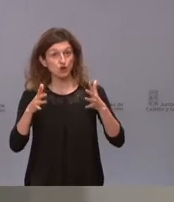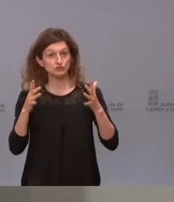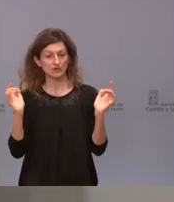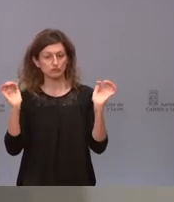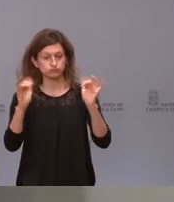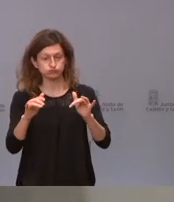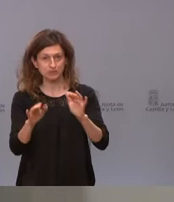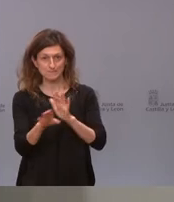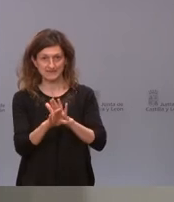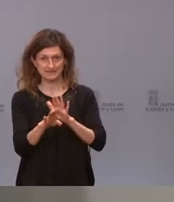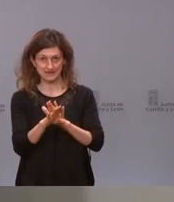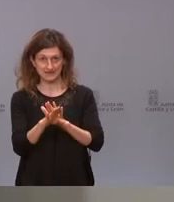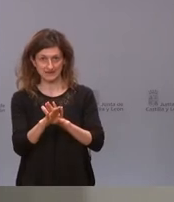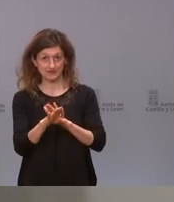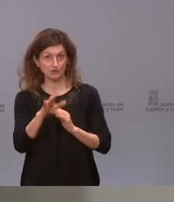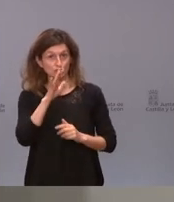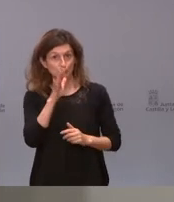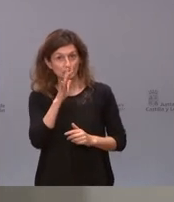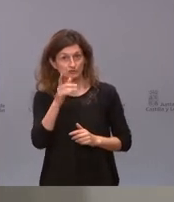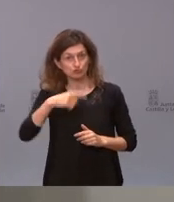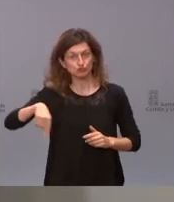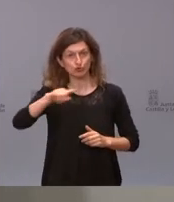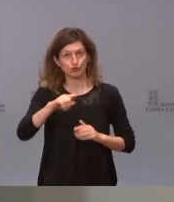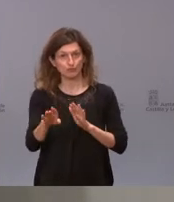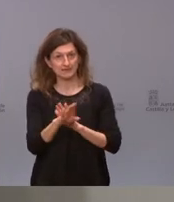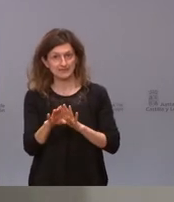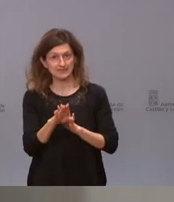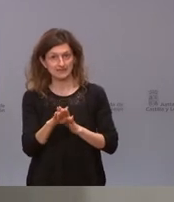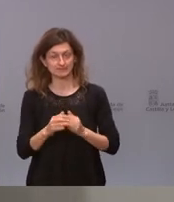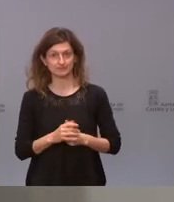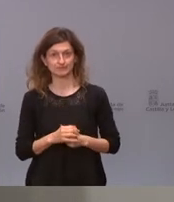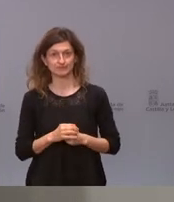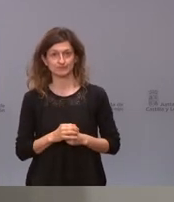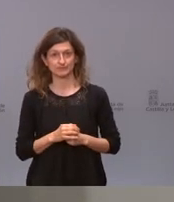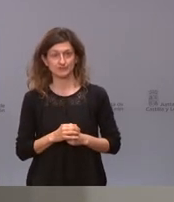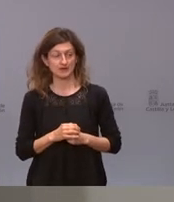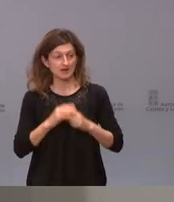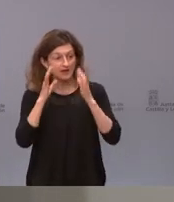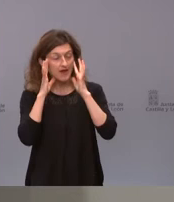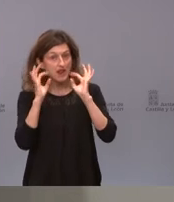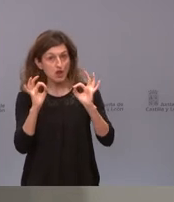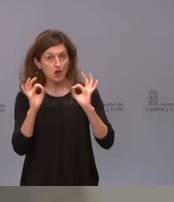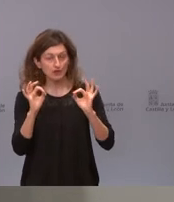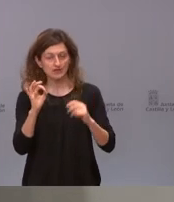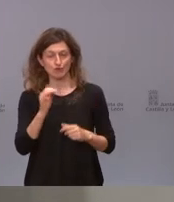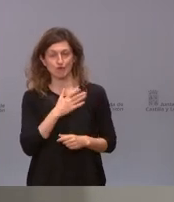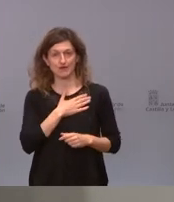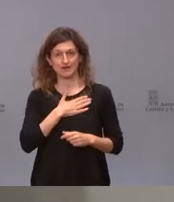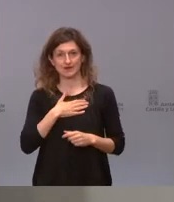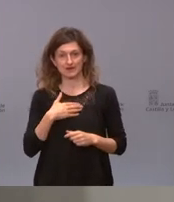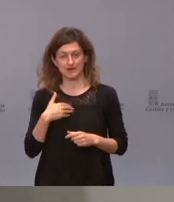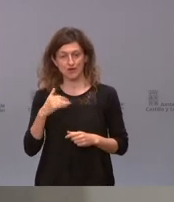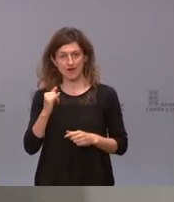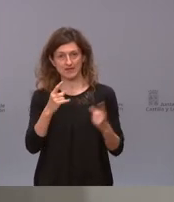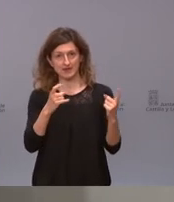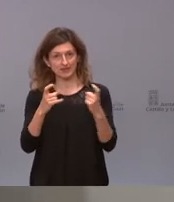y por lo tanto nosotros lo vamos a seguir manteniendo lo que está lo que es evidente es que yo creo que sigue teniendo tendiendo